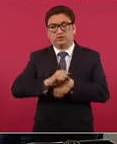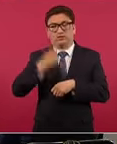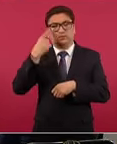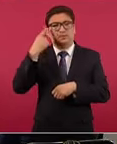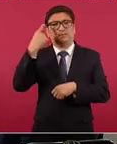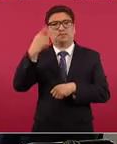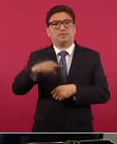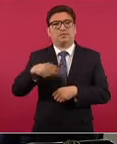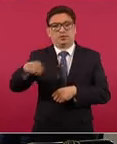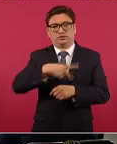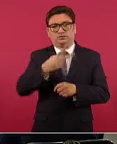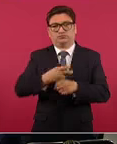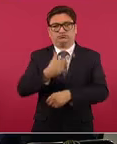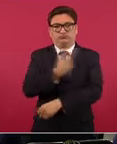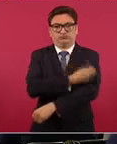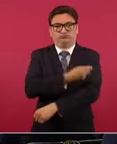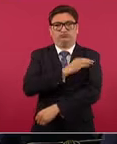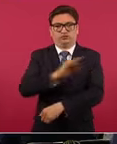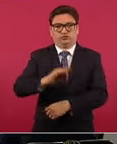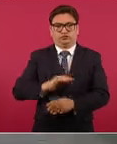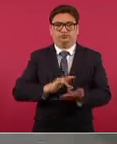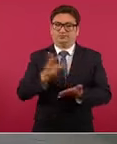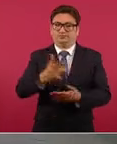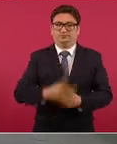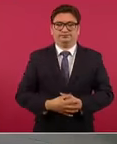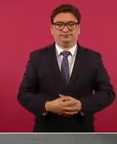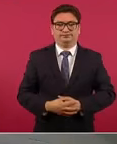ponerle la segunda 2 gracias